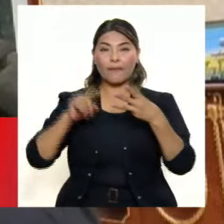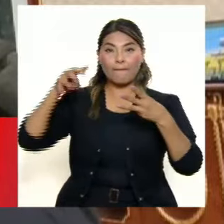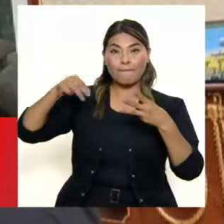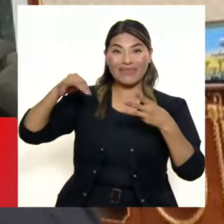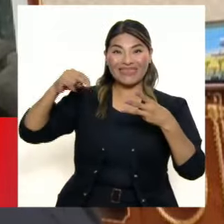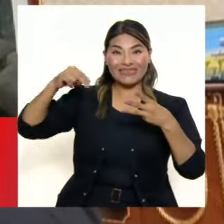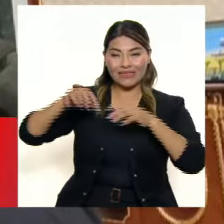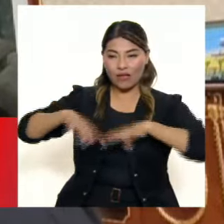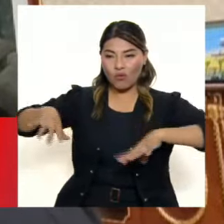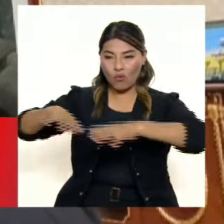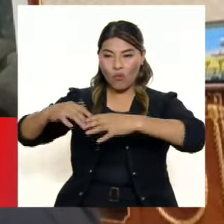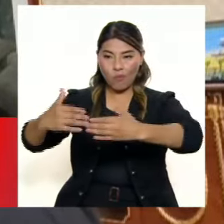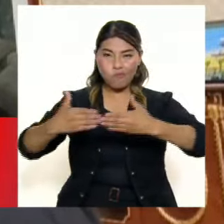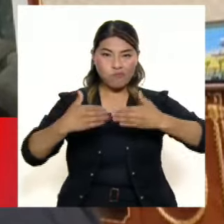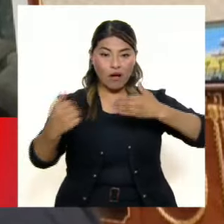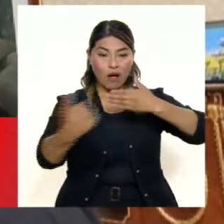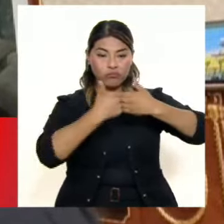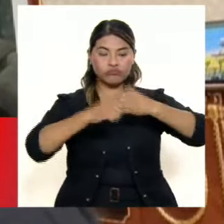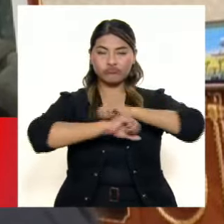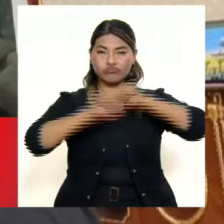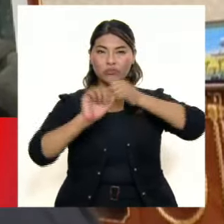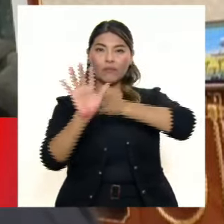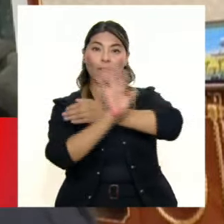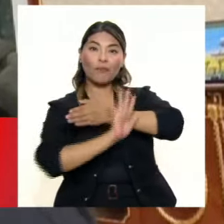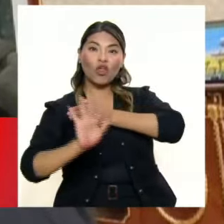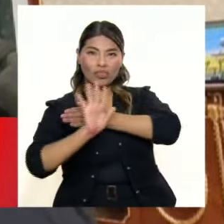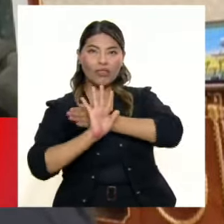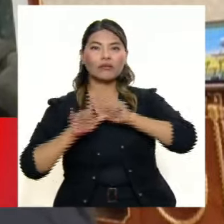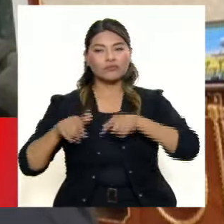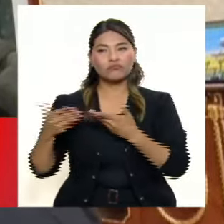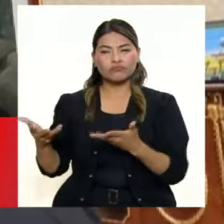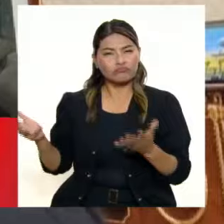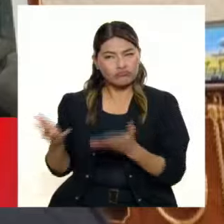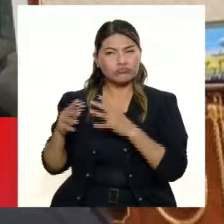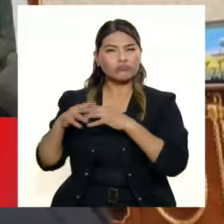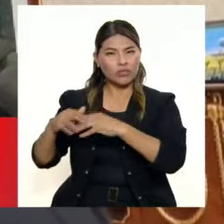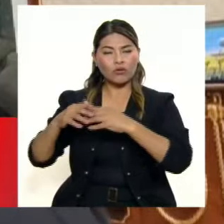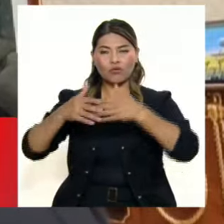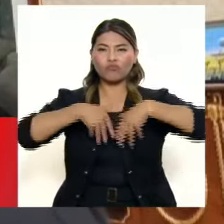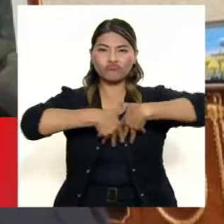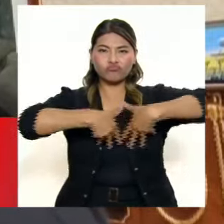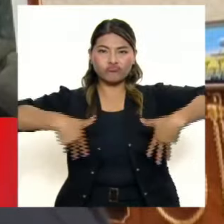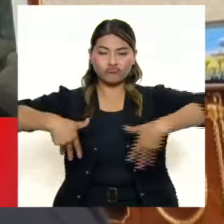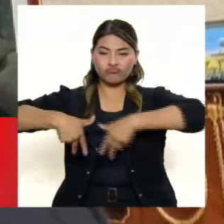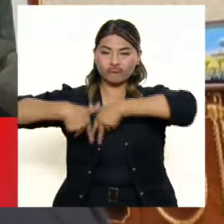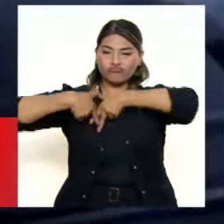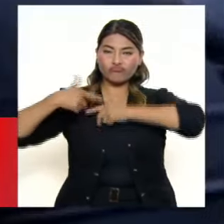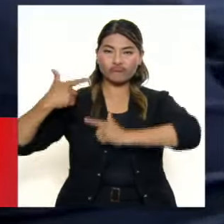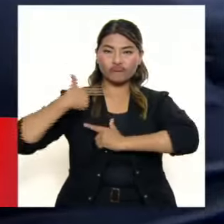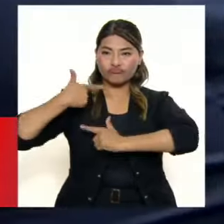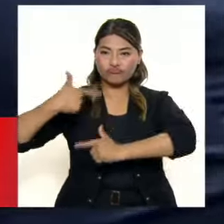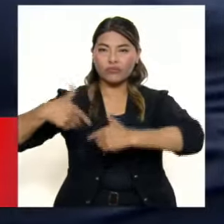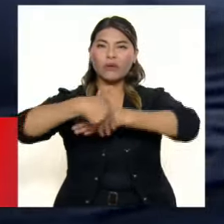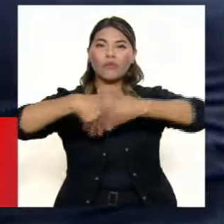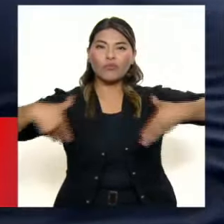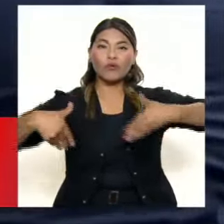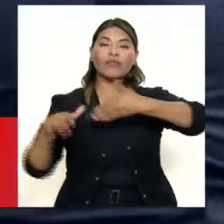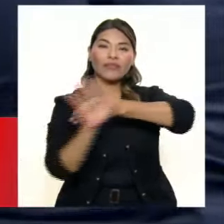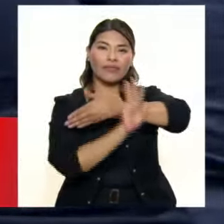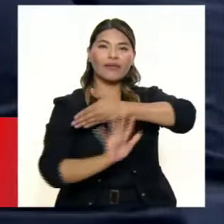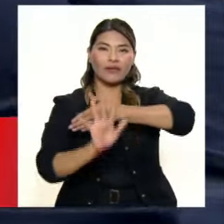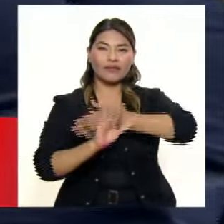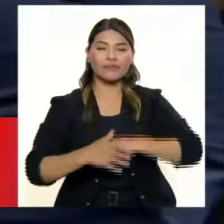detener los ataques rusos. Esto realmente fortalecerá a nuestras tropas en el frente. En tanto, Reino